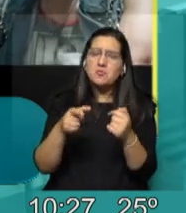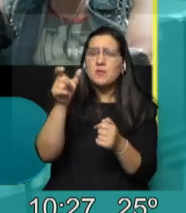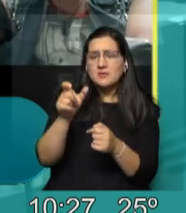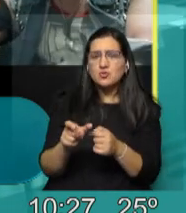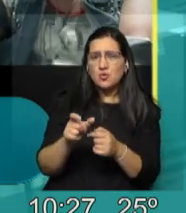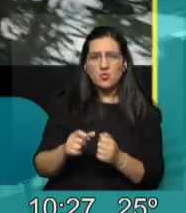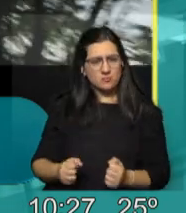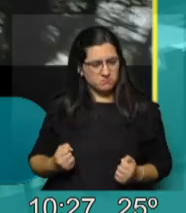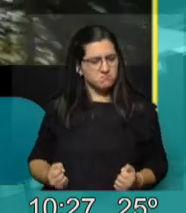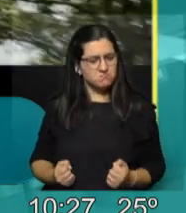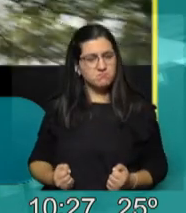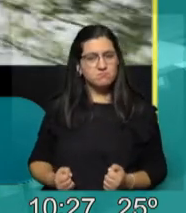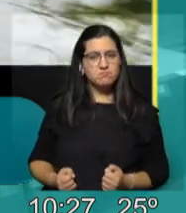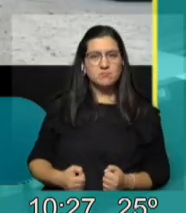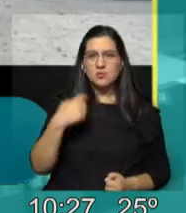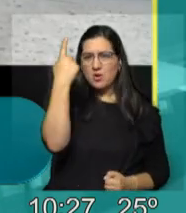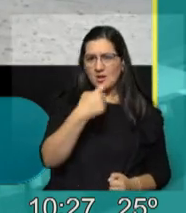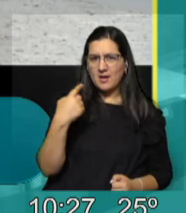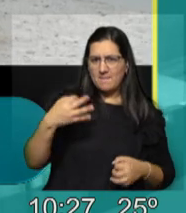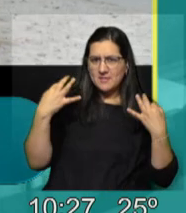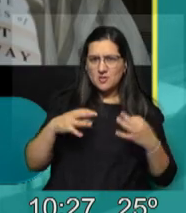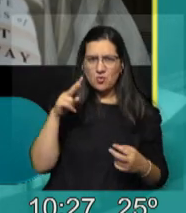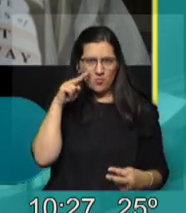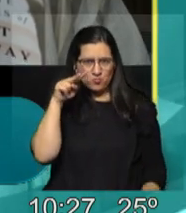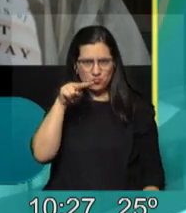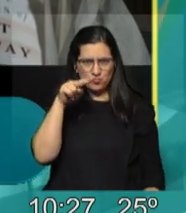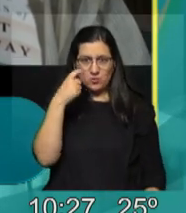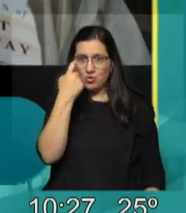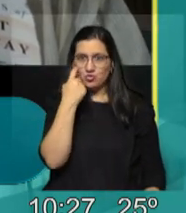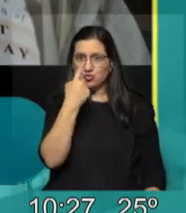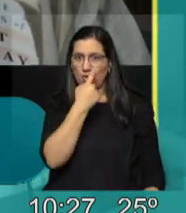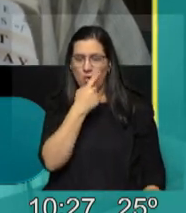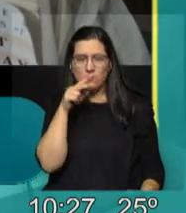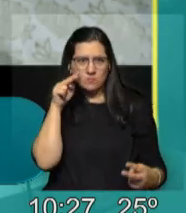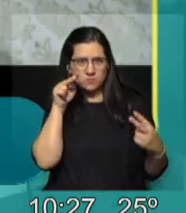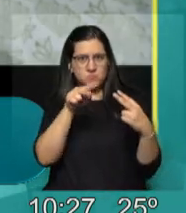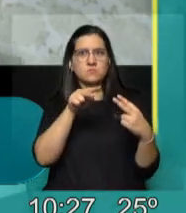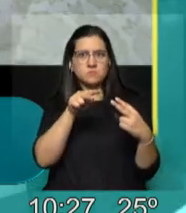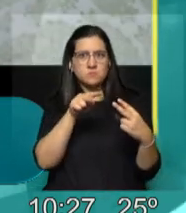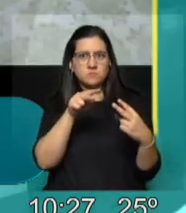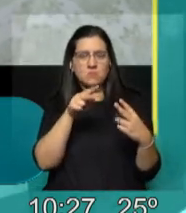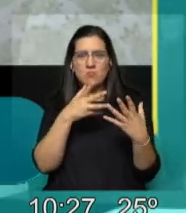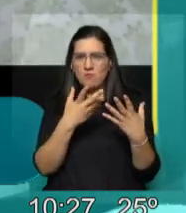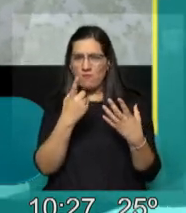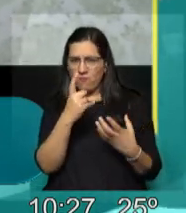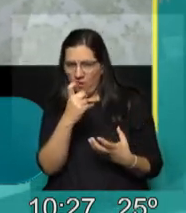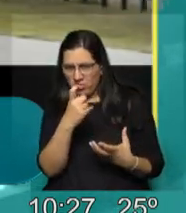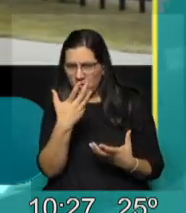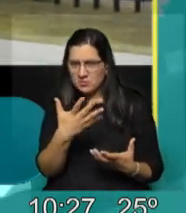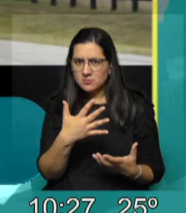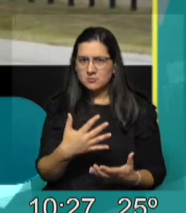pone carácter a lo que hace. Tiene una cara muy particular, una mirada muy particular. Unos ojos, muy penetrantes,